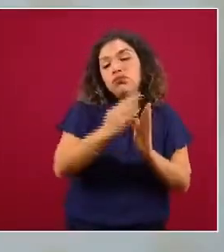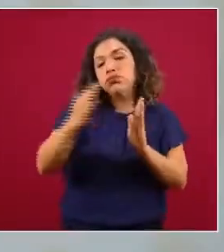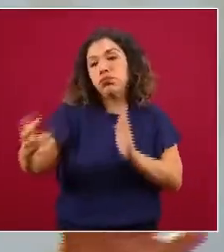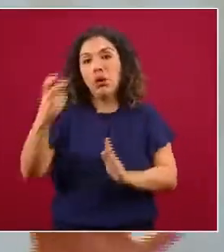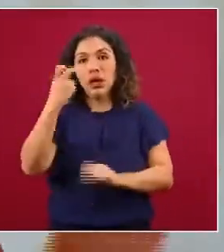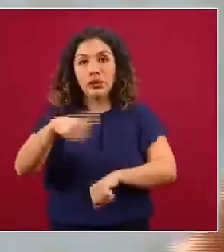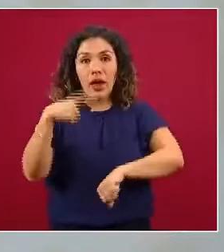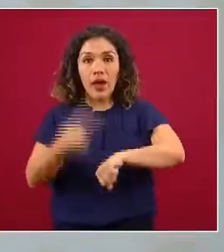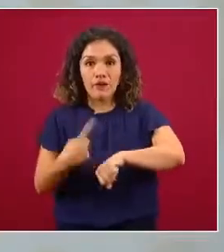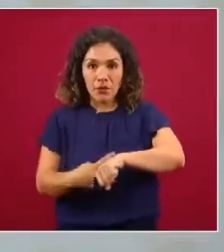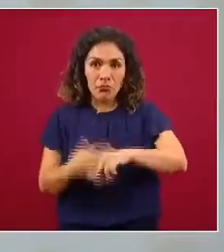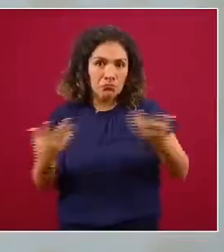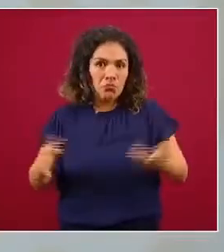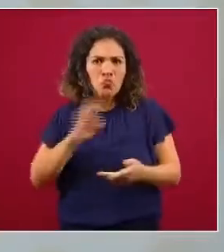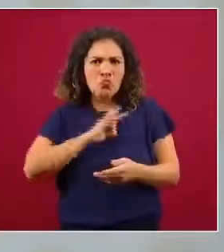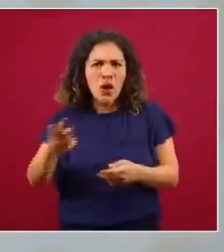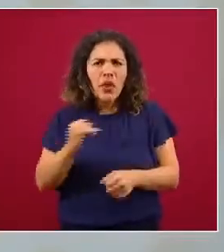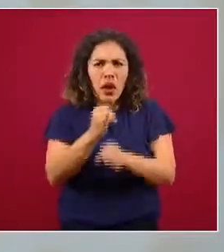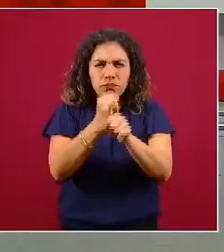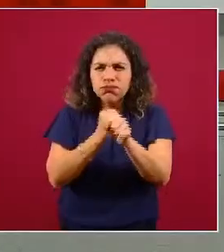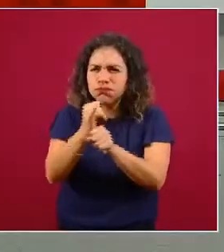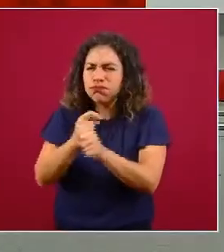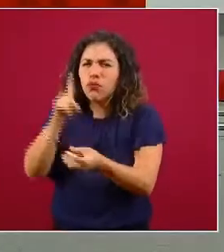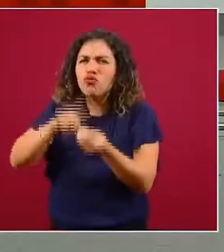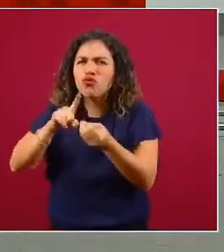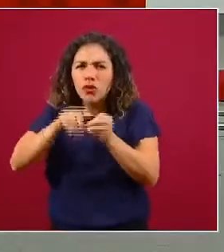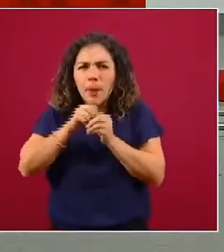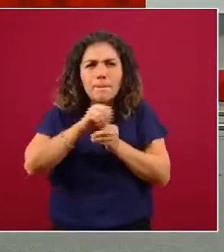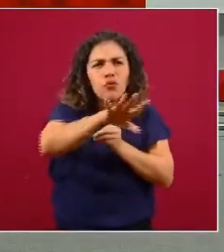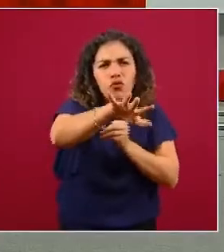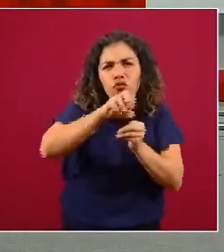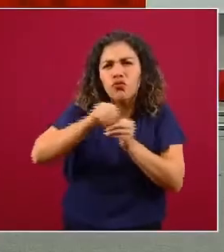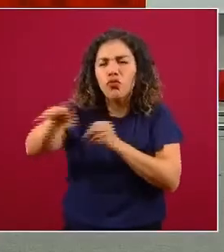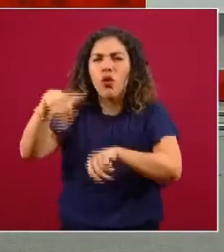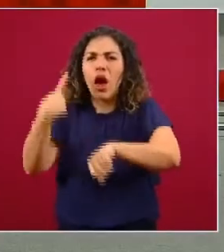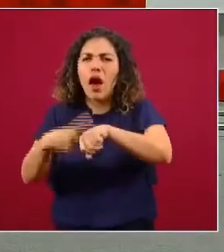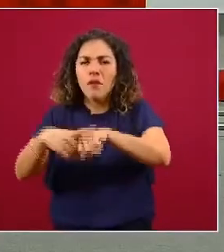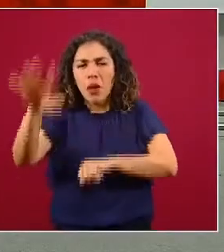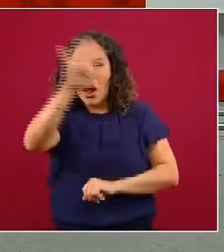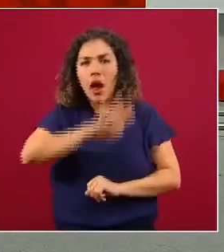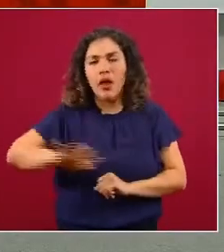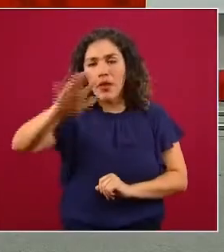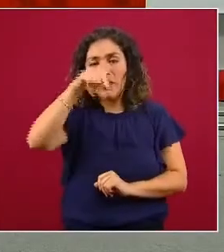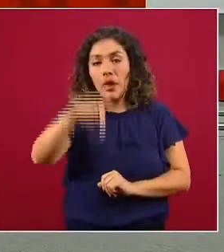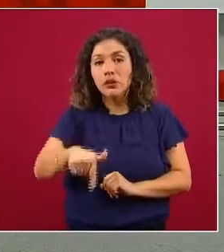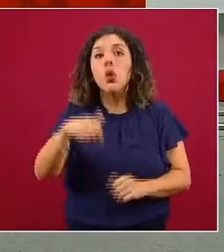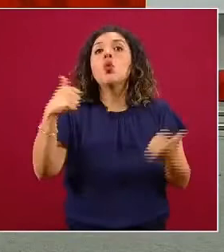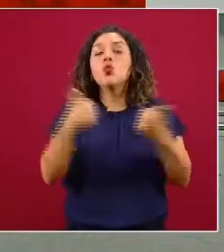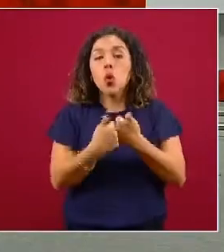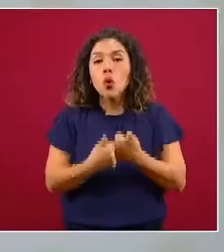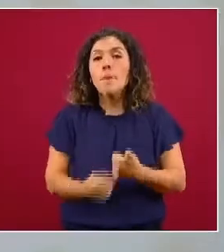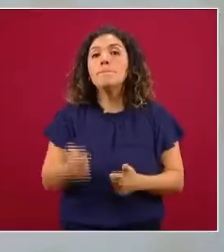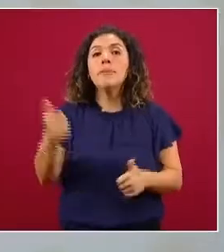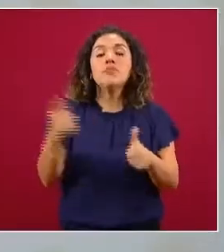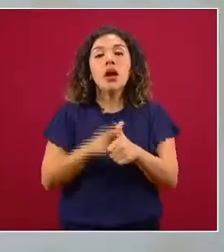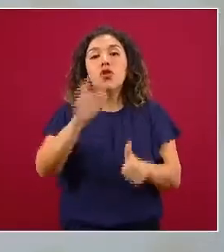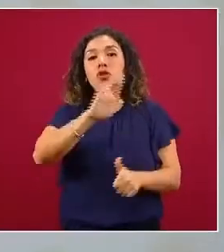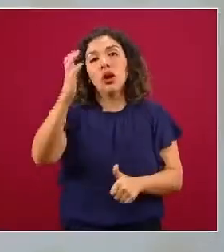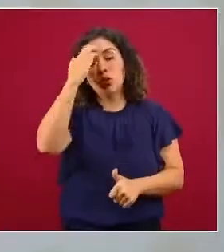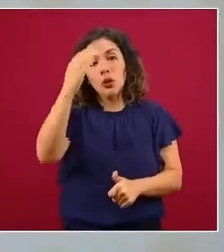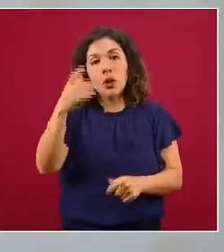enfermedad. Es decir, podemos rastrear la propagación de la epidemia en el territorio a partir del reconocimiento de los